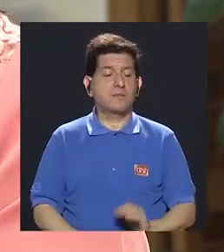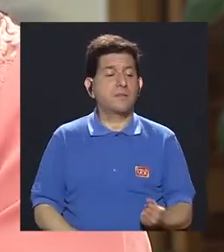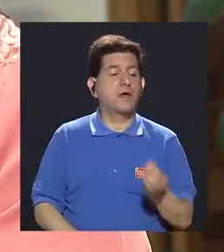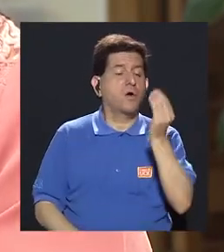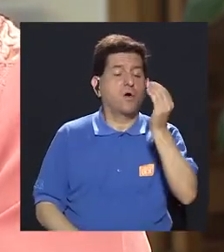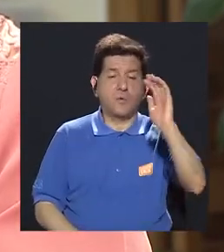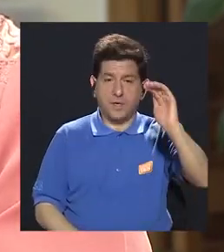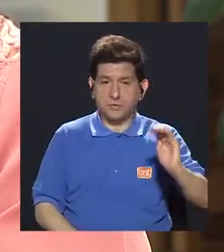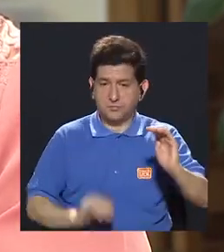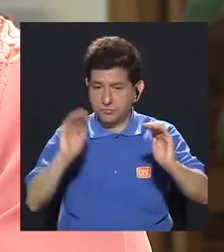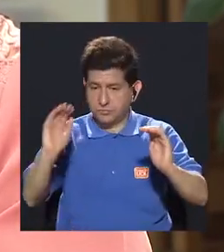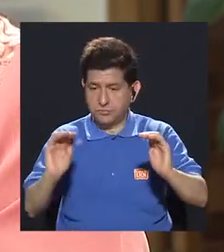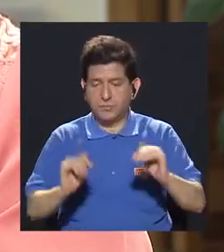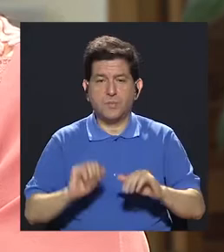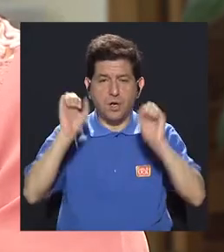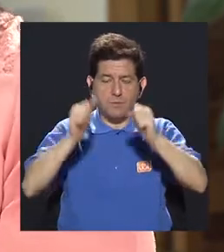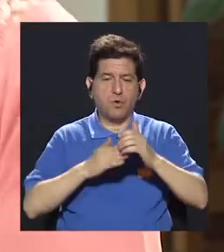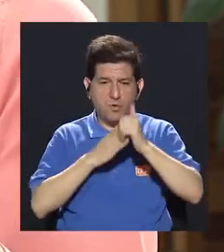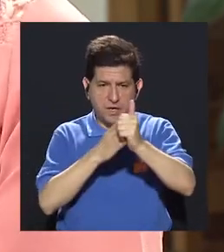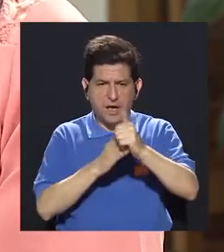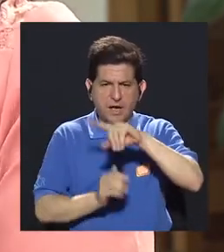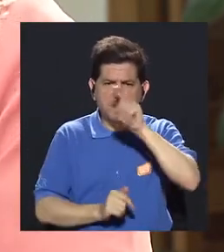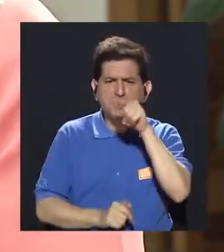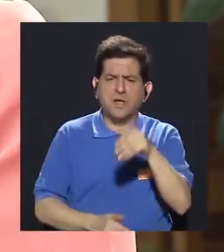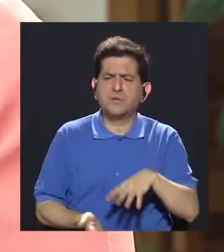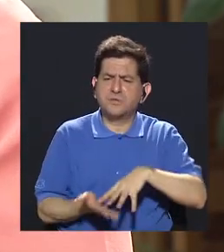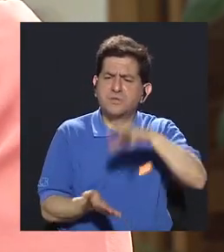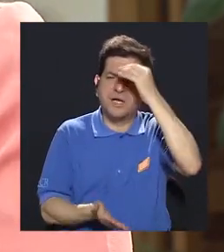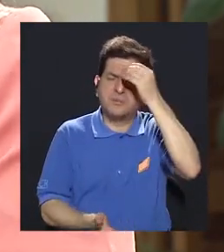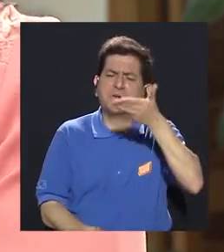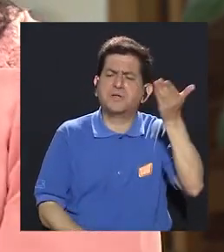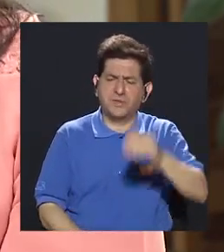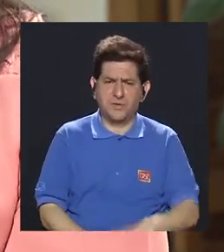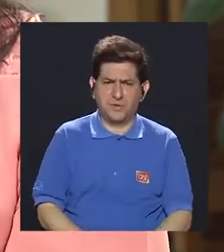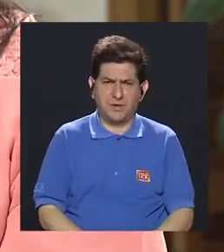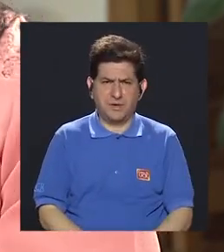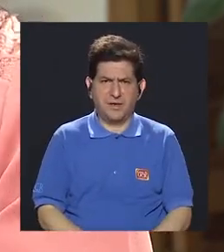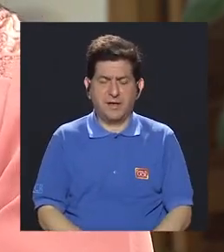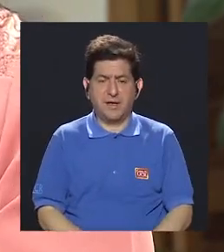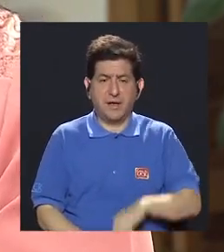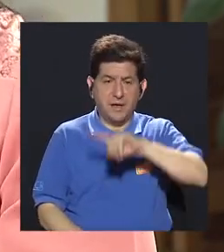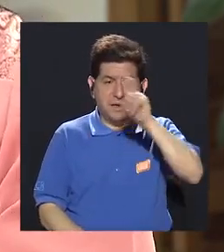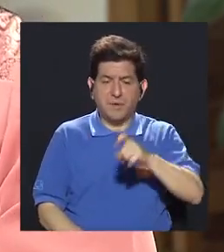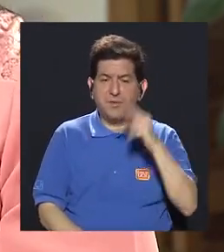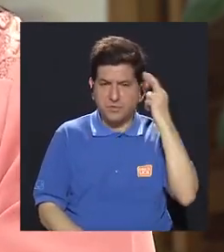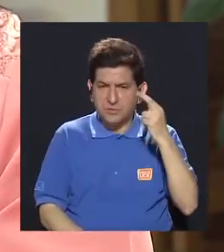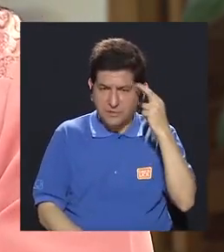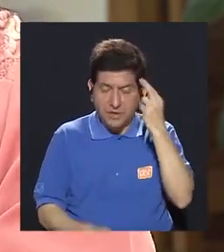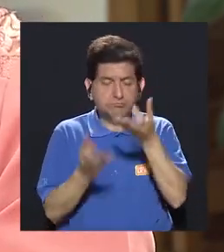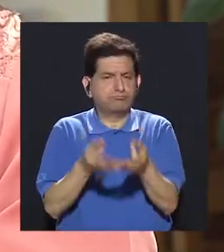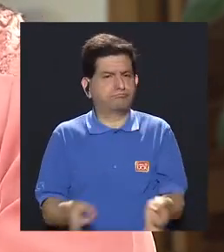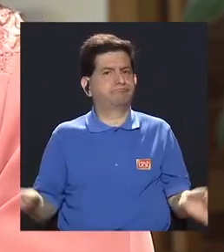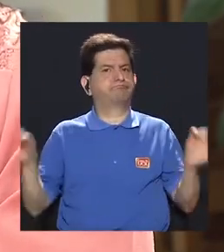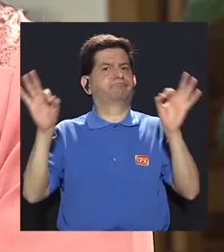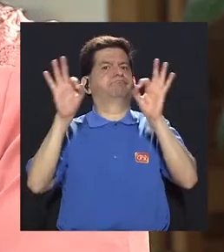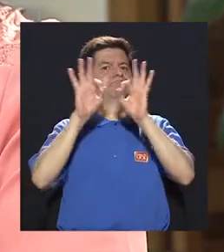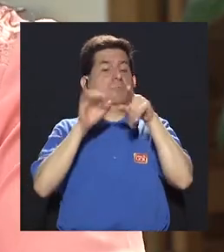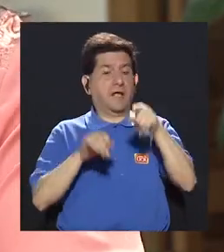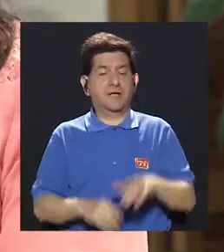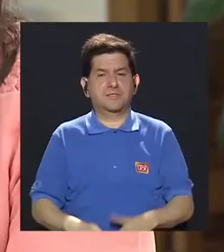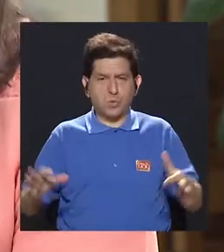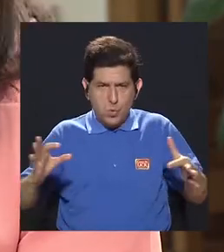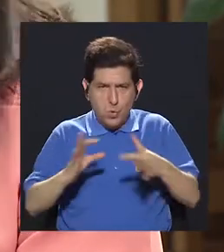más jóvenes. Y guiarlos y preguntarles qué has aprendido y hacerles preguntas reflexivas es súper útil.